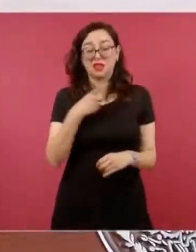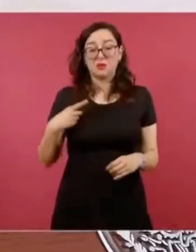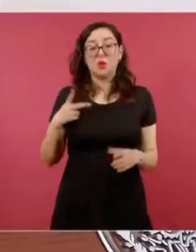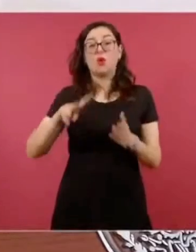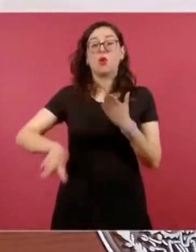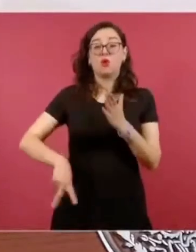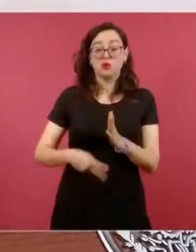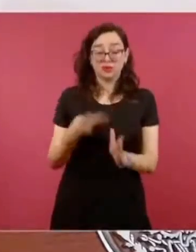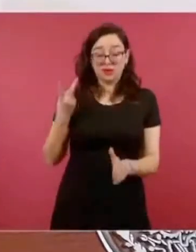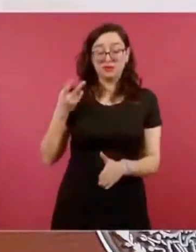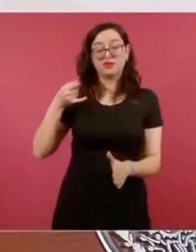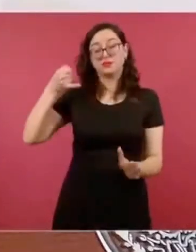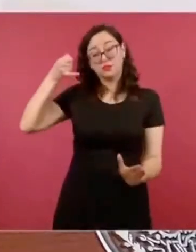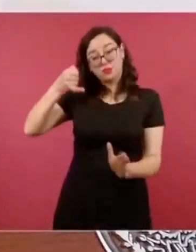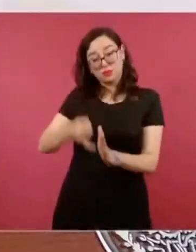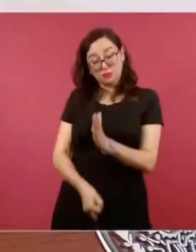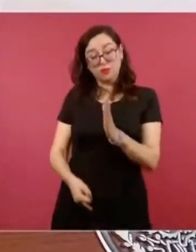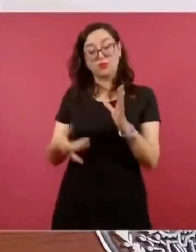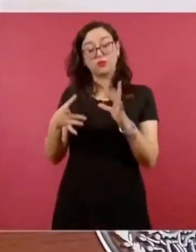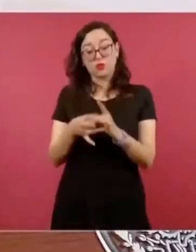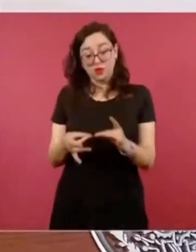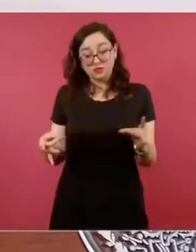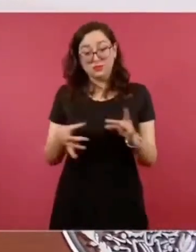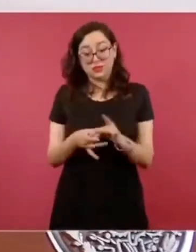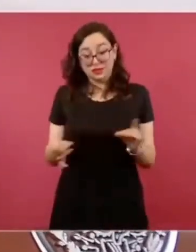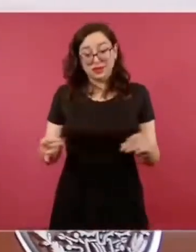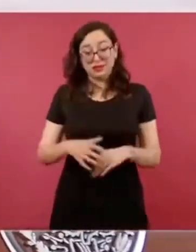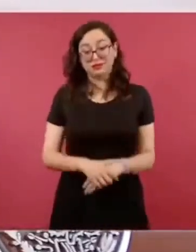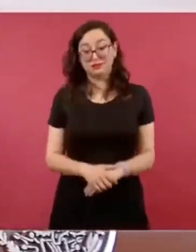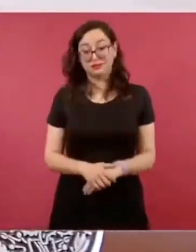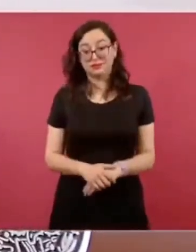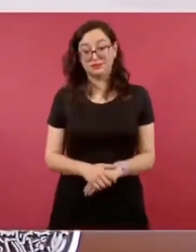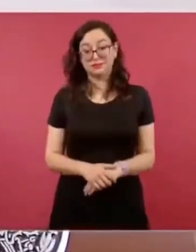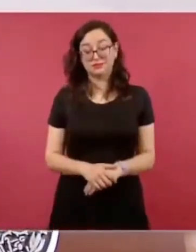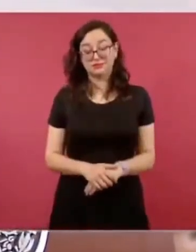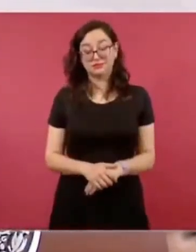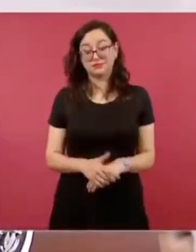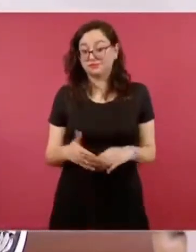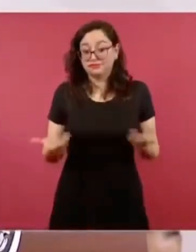lo que ya hemos venido repitiendo,